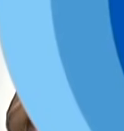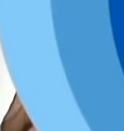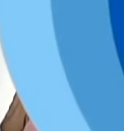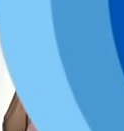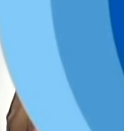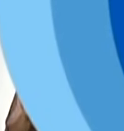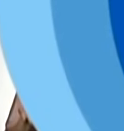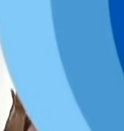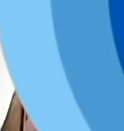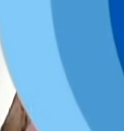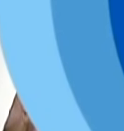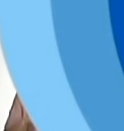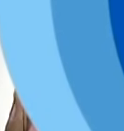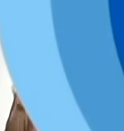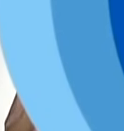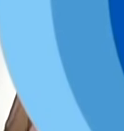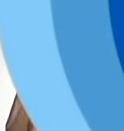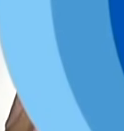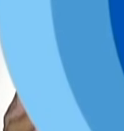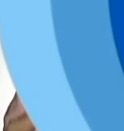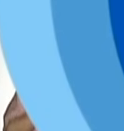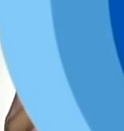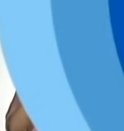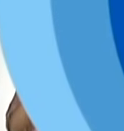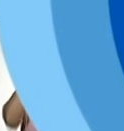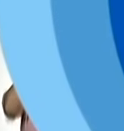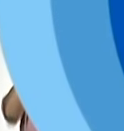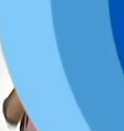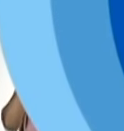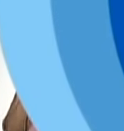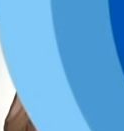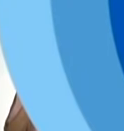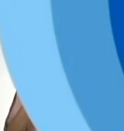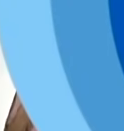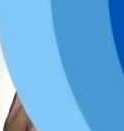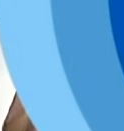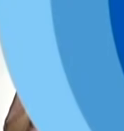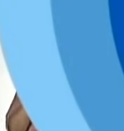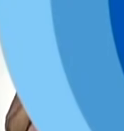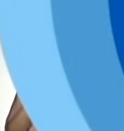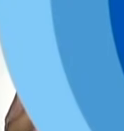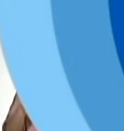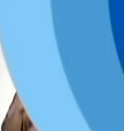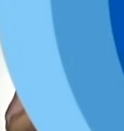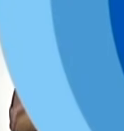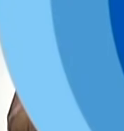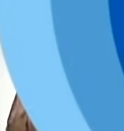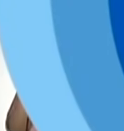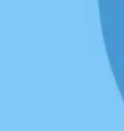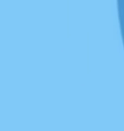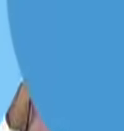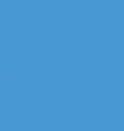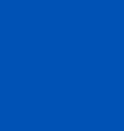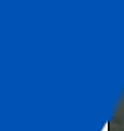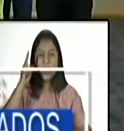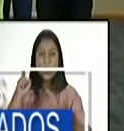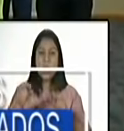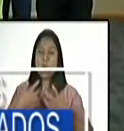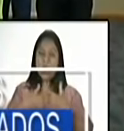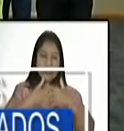número de contagios por coronavirus en Guatemala se eleva a 703. Los fallecidos se mantienen en 17.